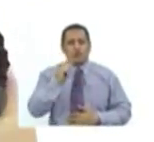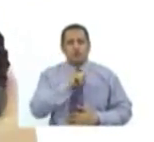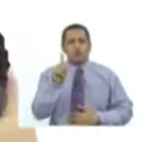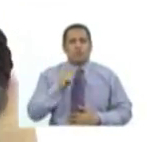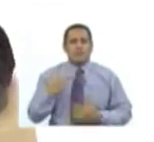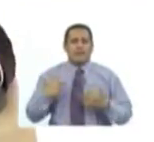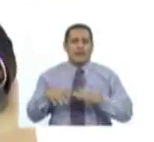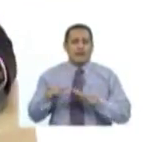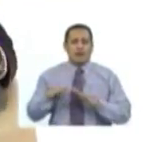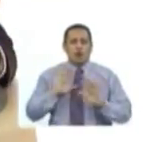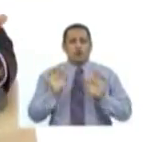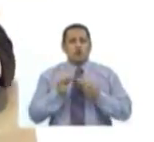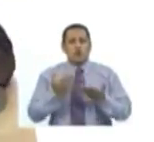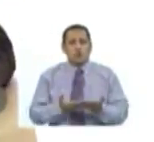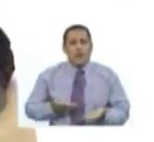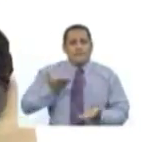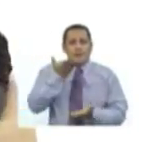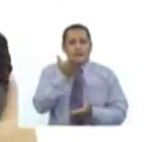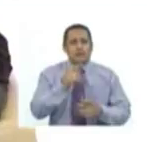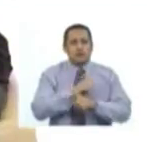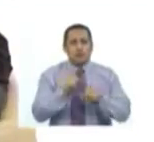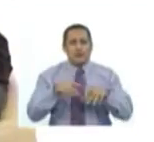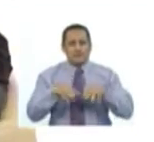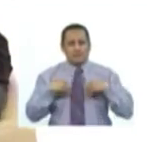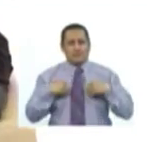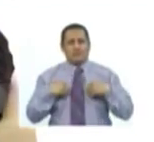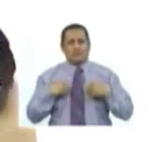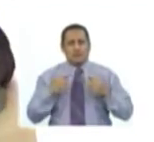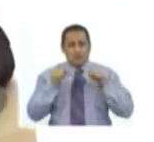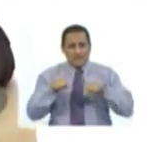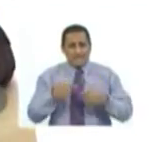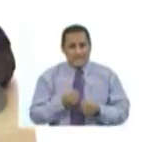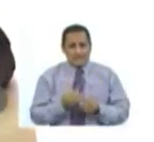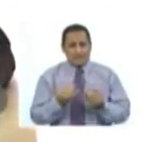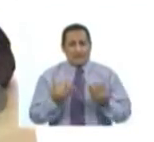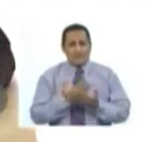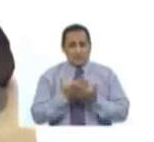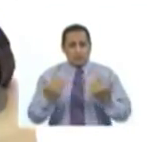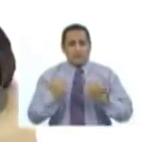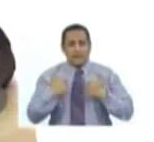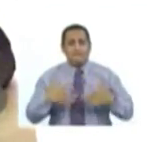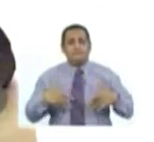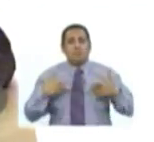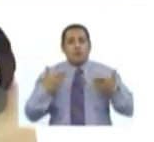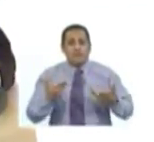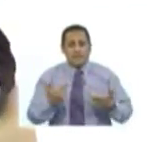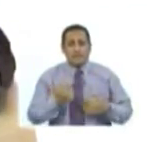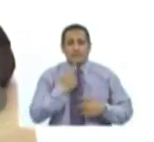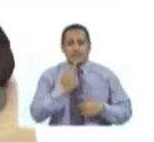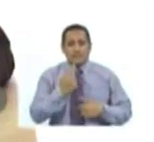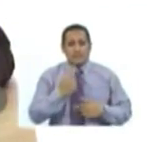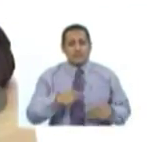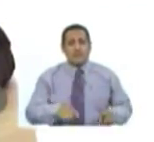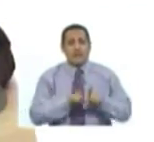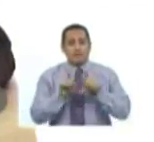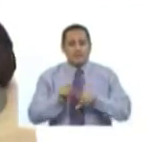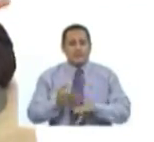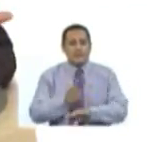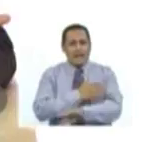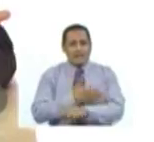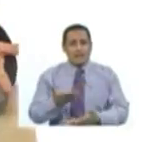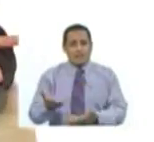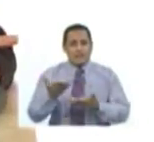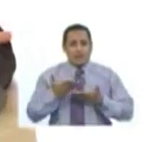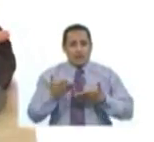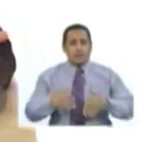dejan, si yo quiero apelar y no me lo permiten. Entonces, ese tipo de cosas que puede ser que inclusive